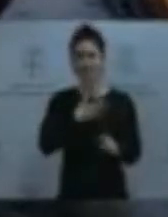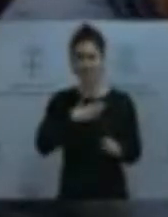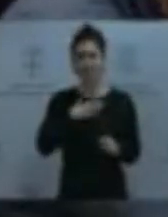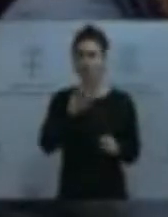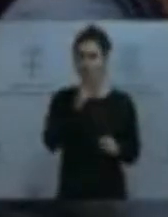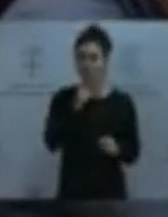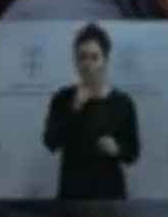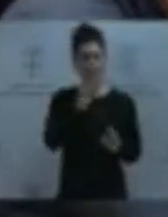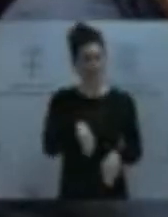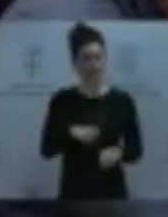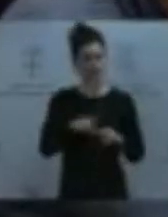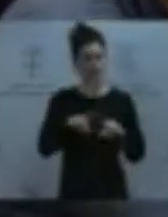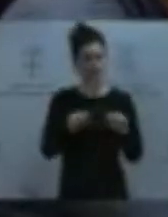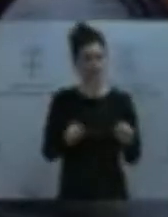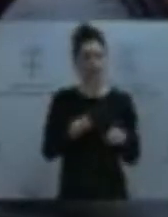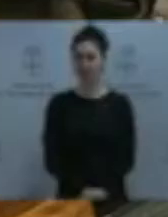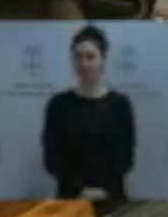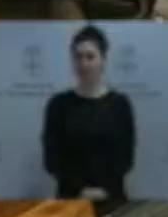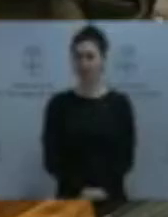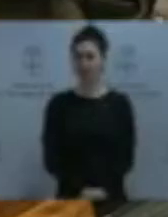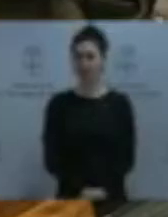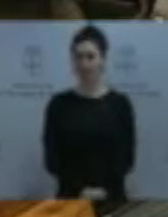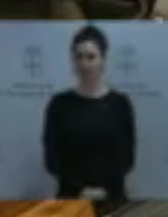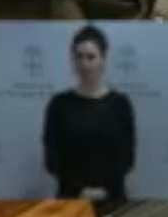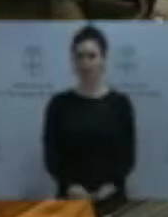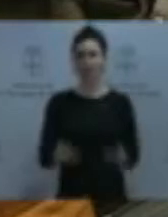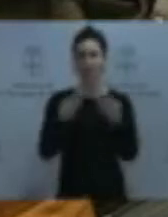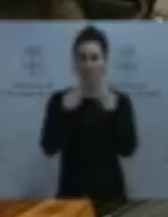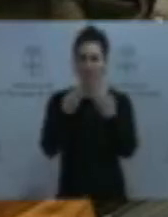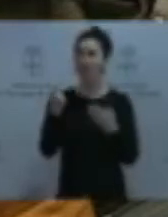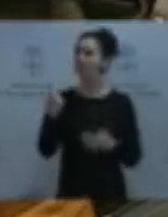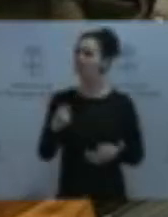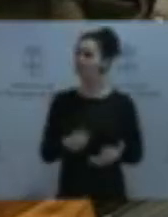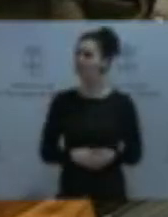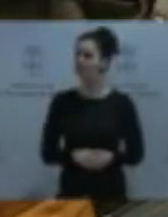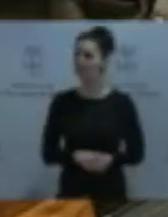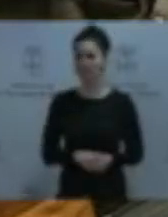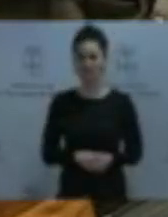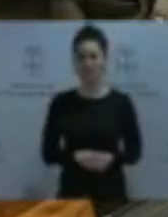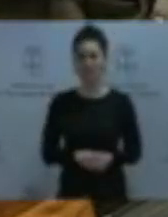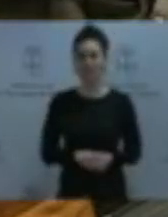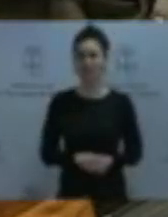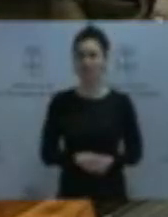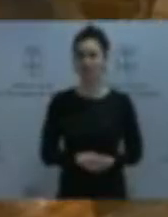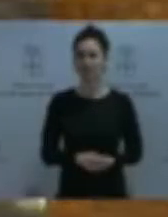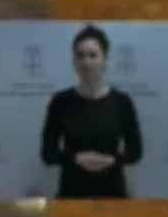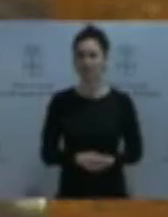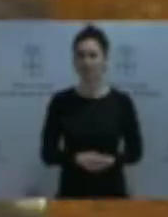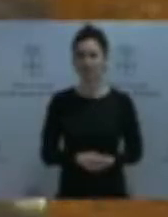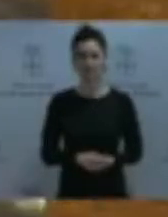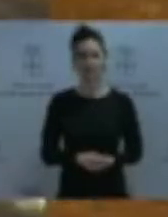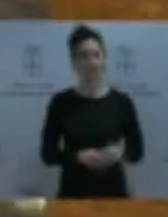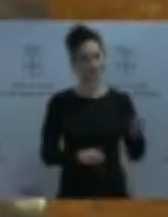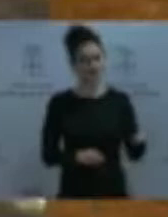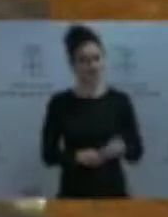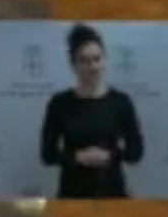usted responsabilidades? Aparte de a sí mismo, claro. Gracias, presidente. Señoría, bueno, tengo que decirle en primer